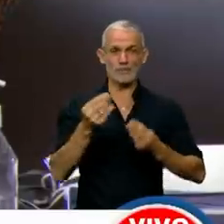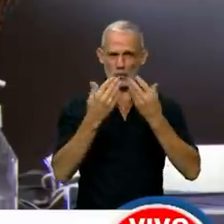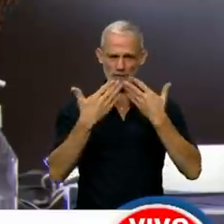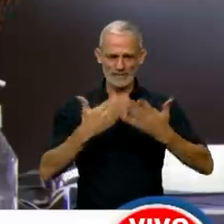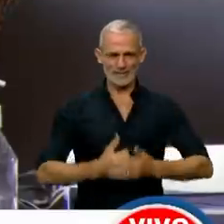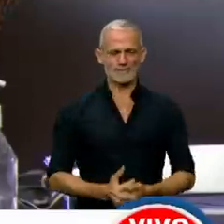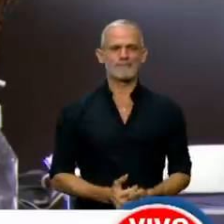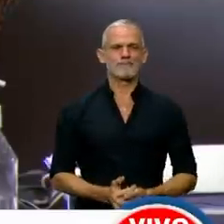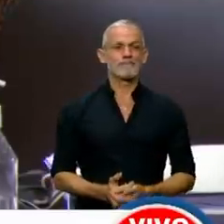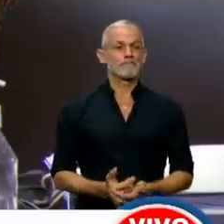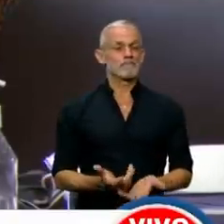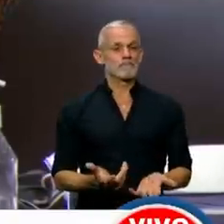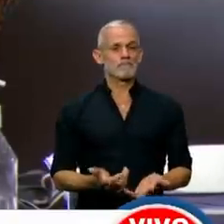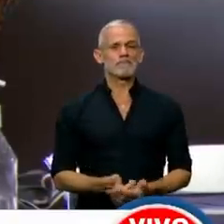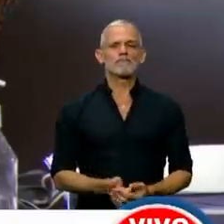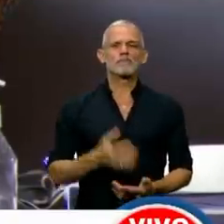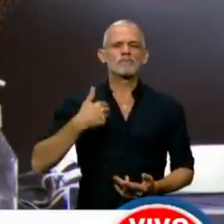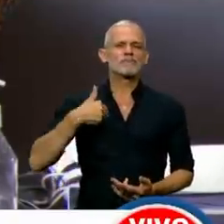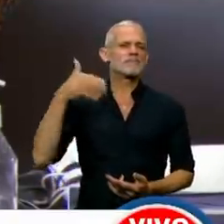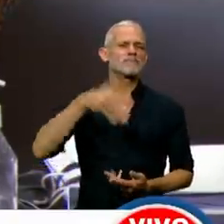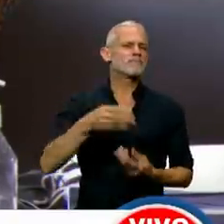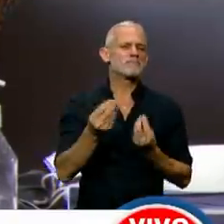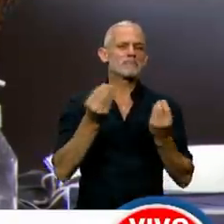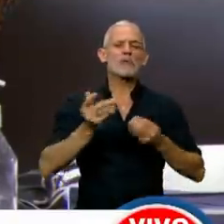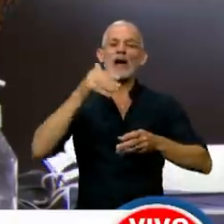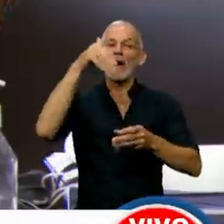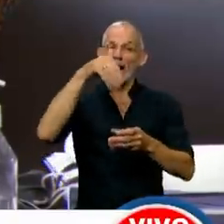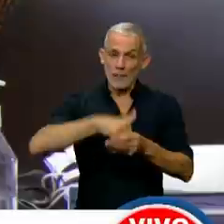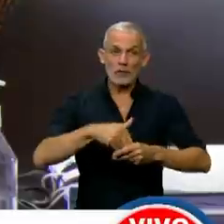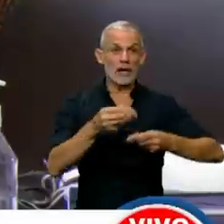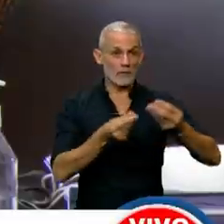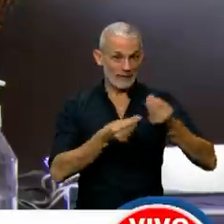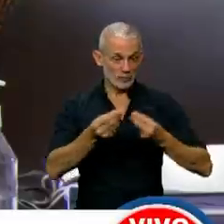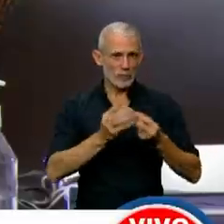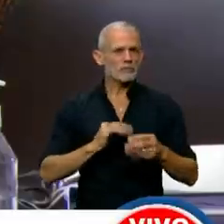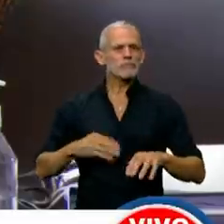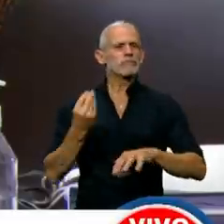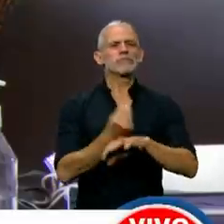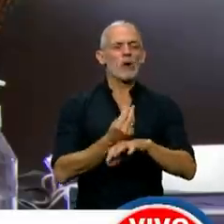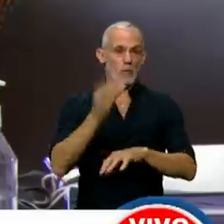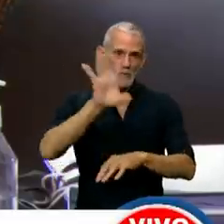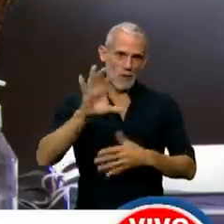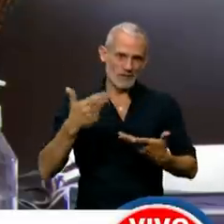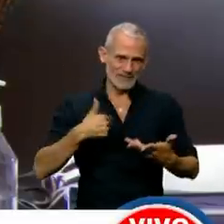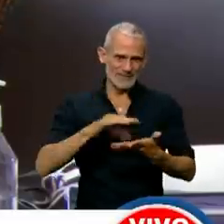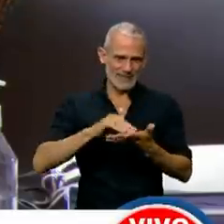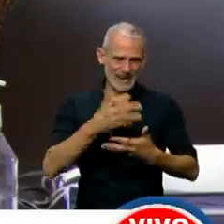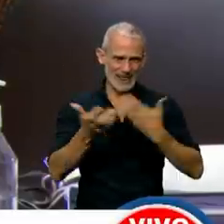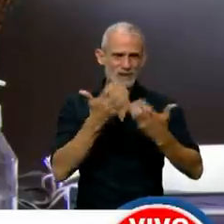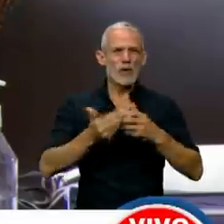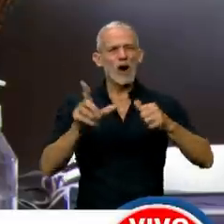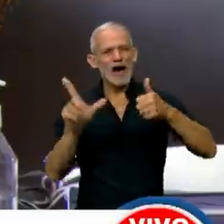presidente vengo a votar este presupuesto en representación de mi provincia tierra del fuego